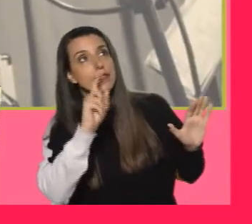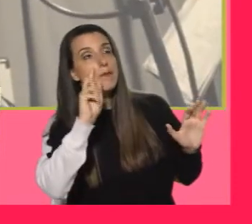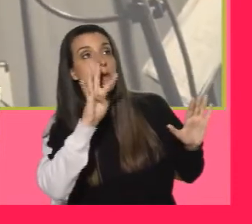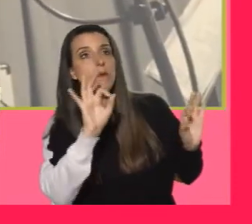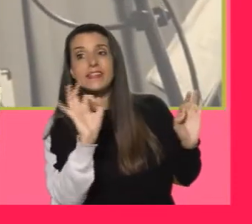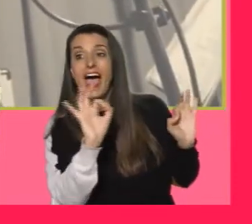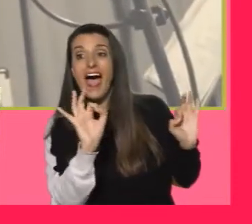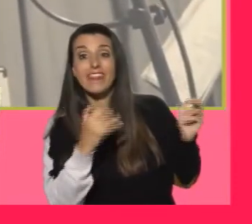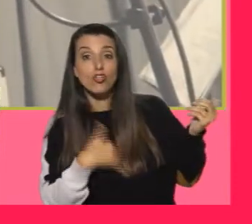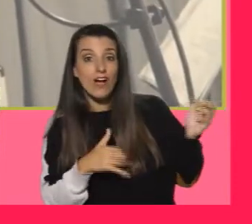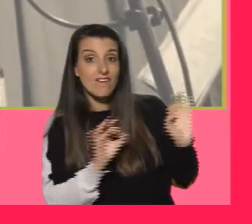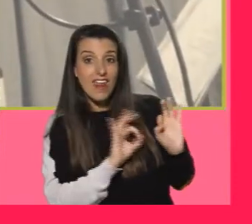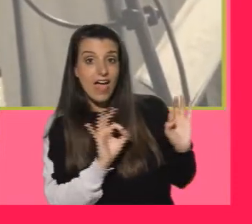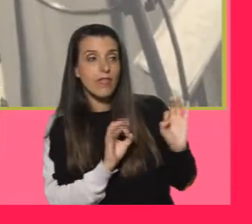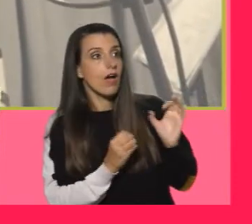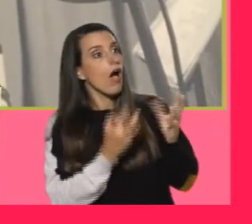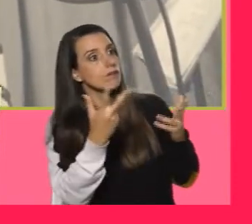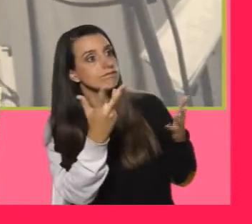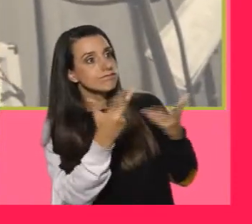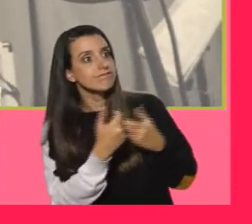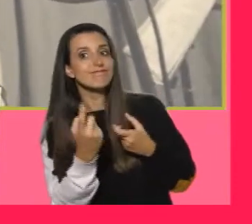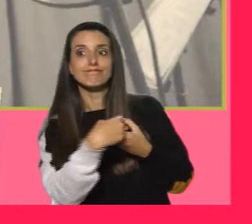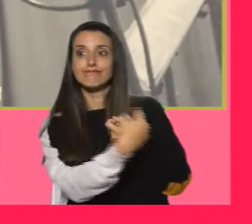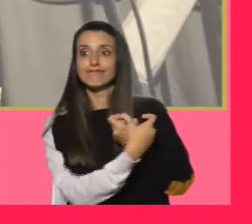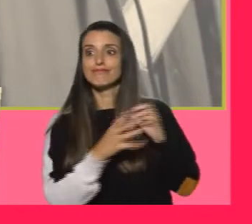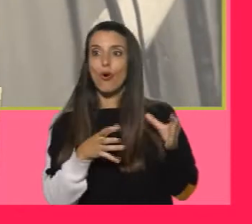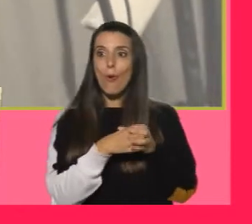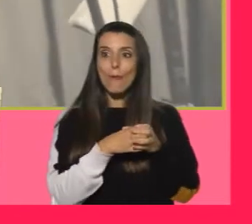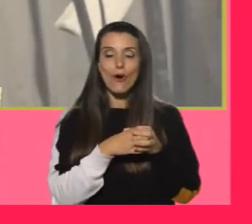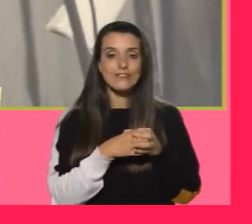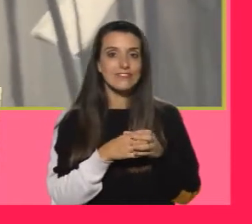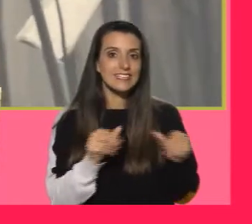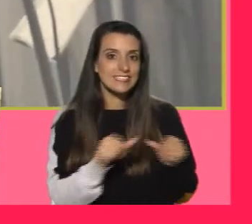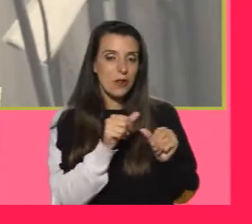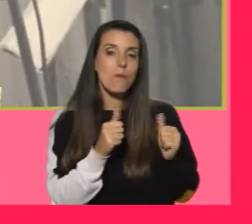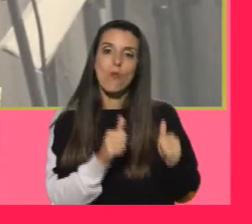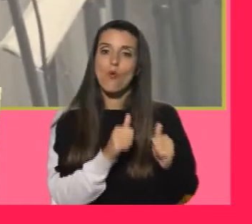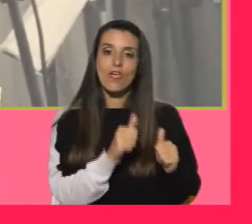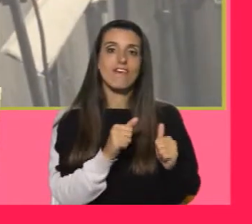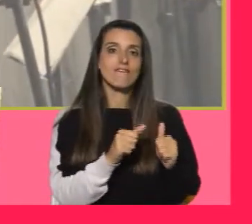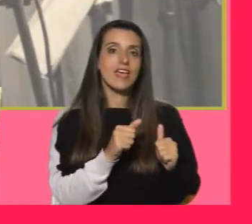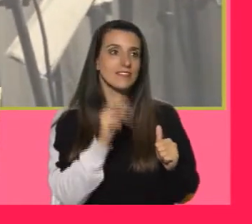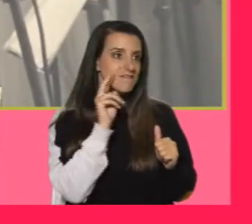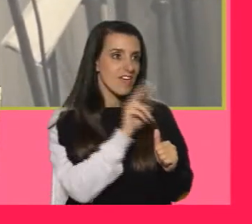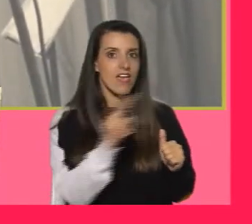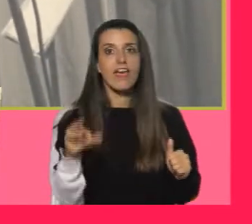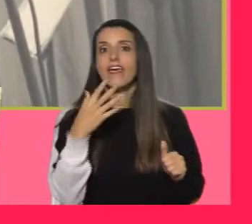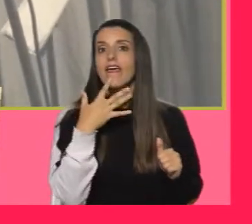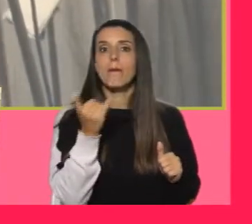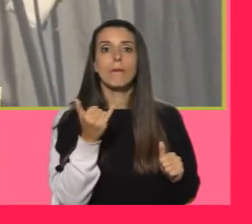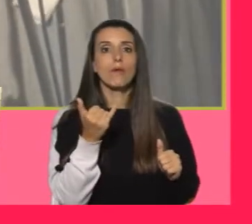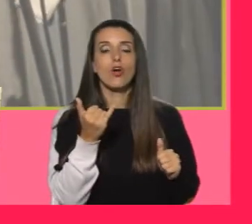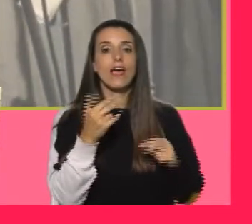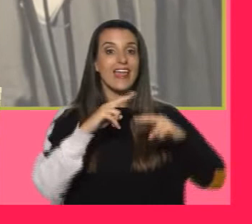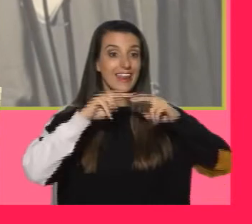este que armó armaron bandas volvieron así que lo veo muy bien y significa por ejemplo en